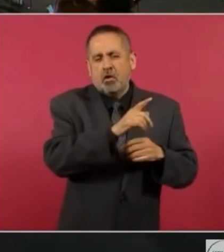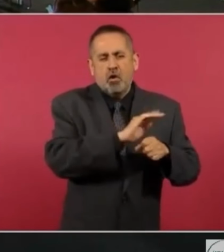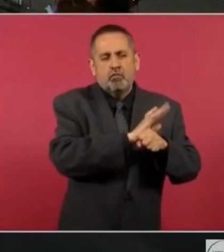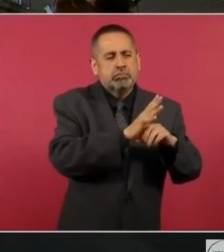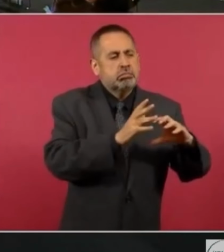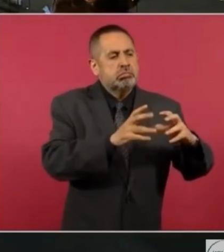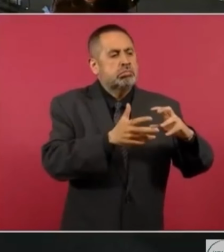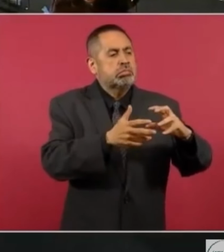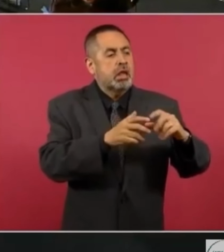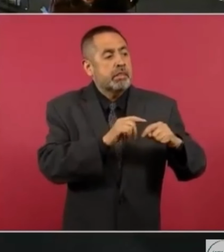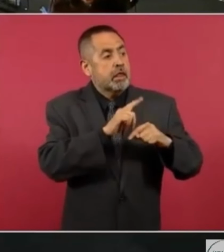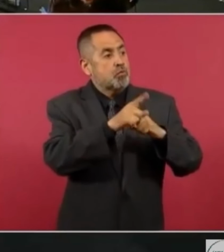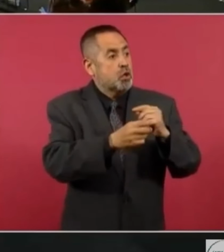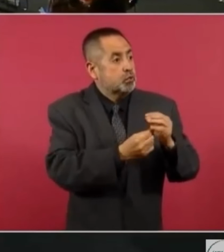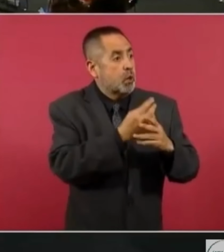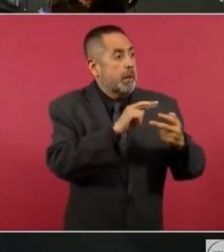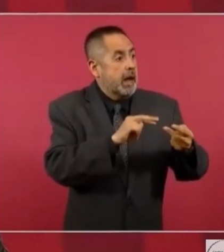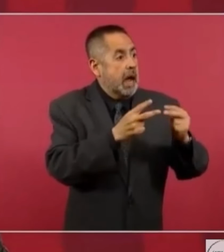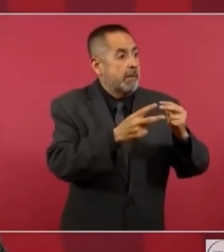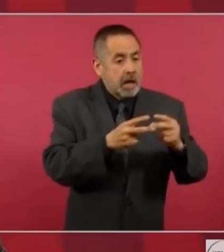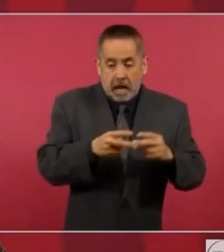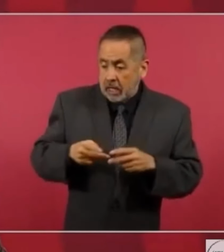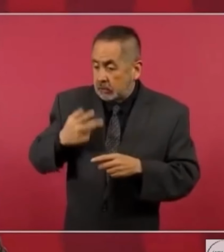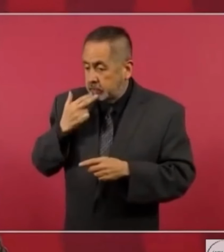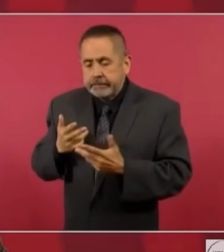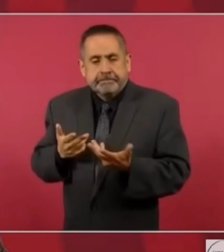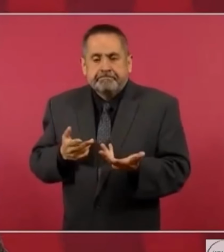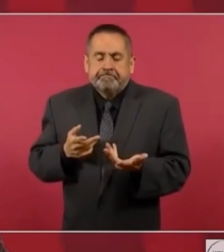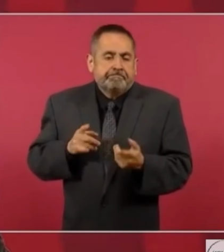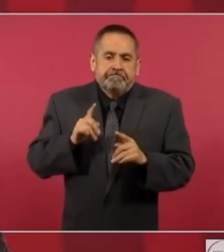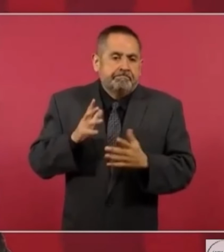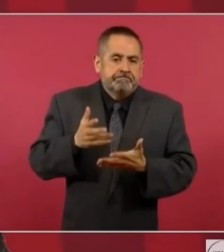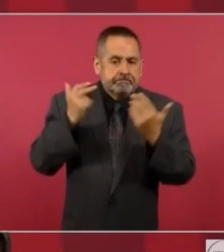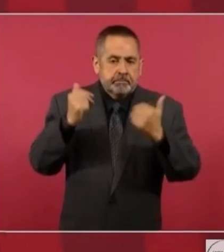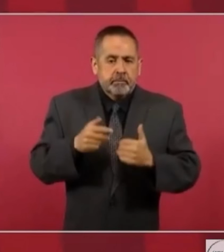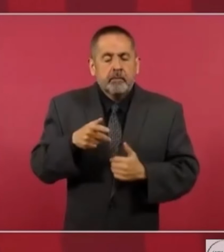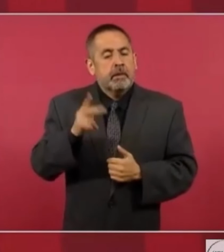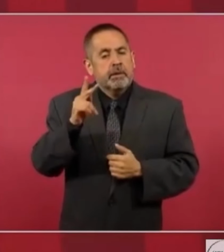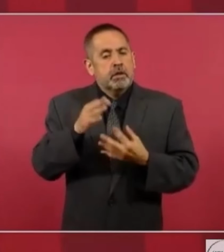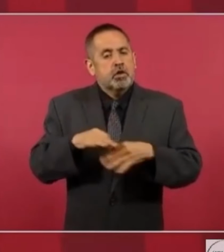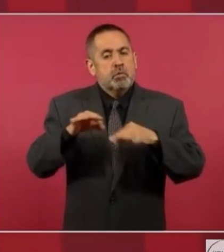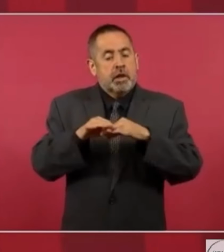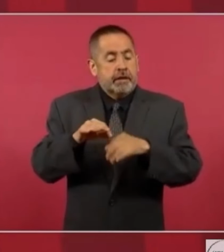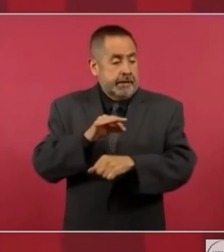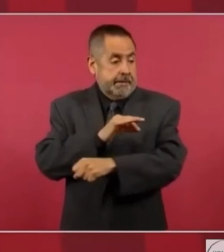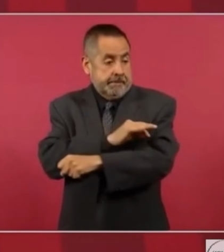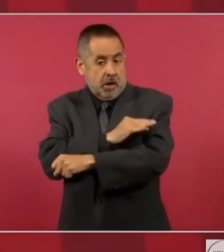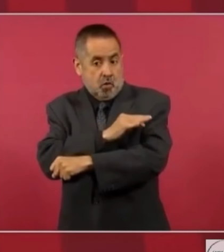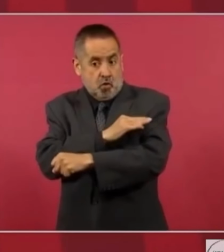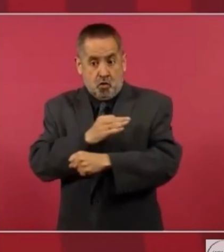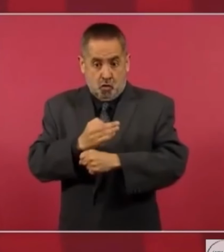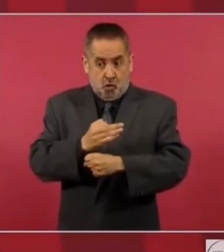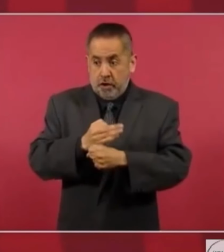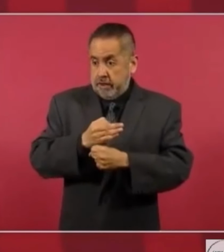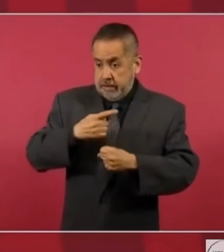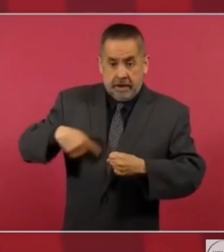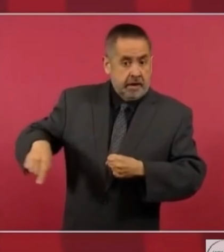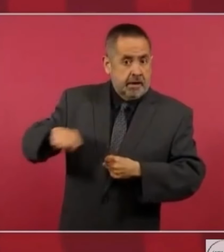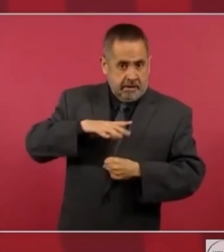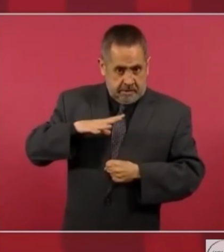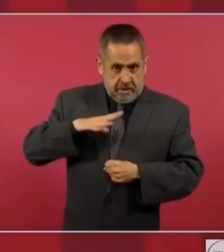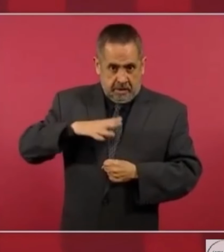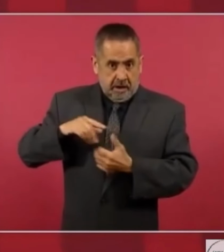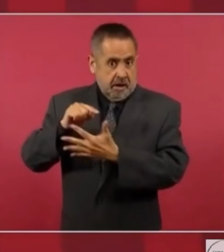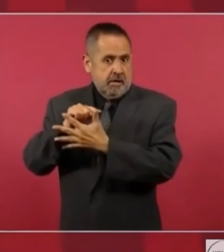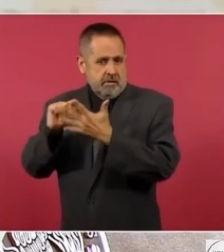que apareció posteriormente. Pero es muy importante saber que en general las vacunas que existen hoy, la